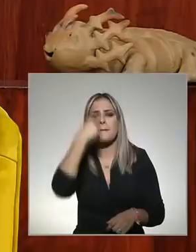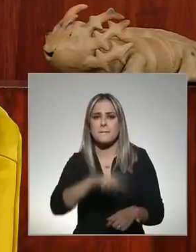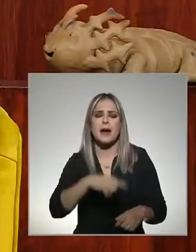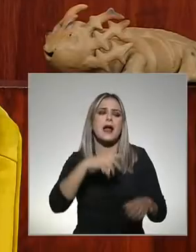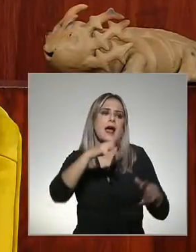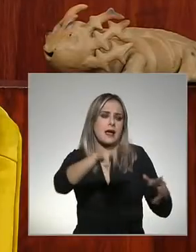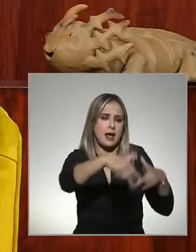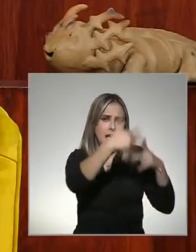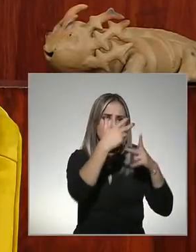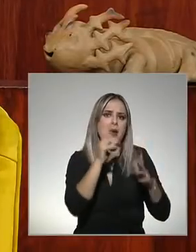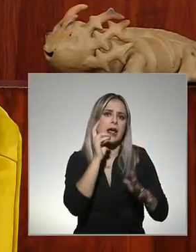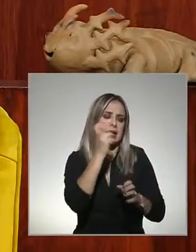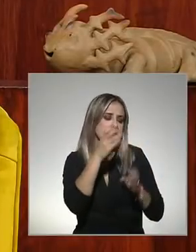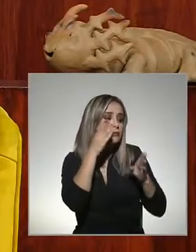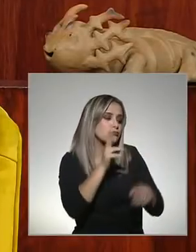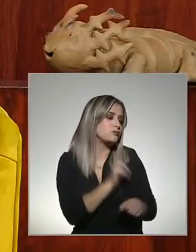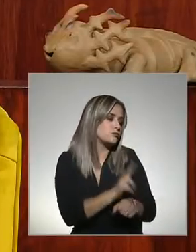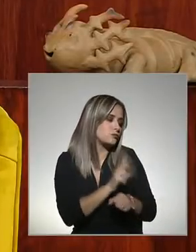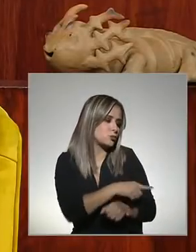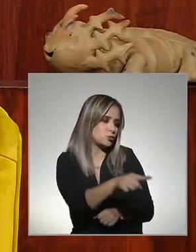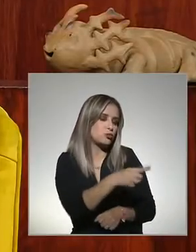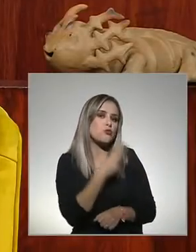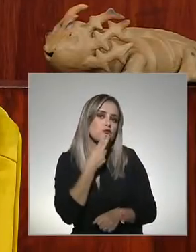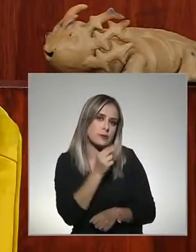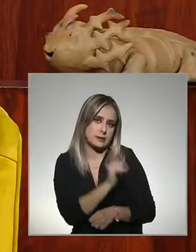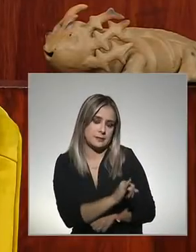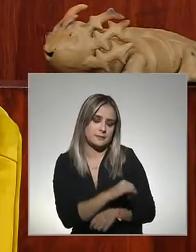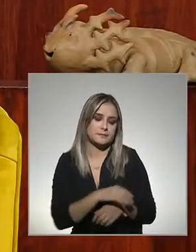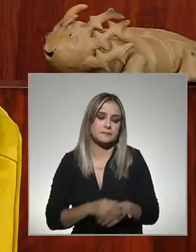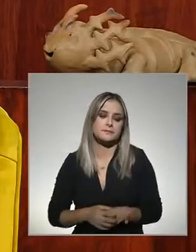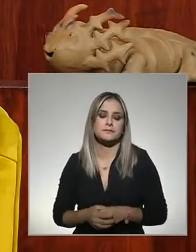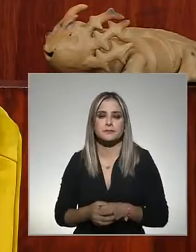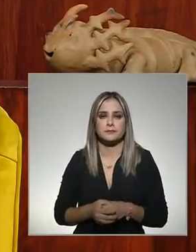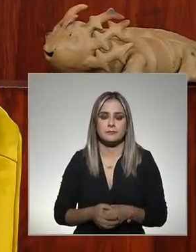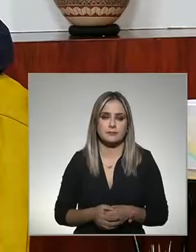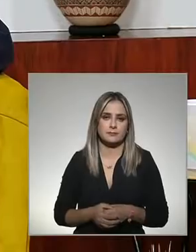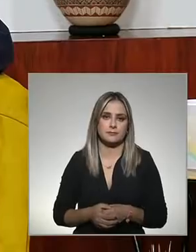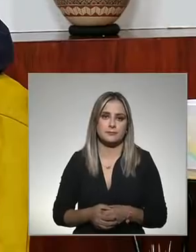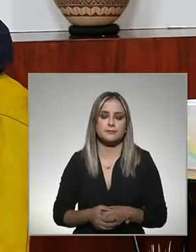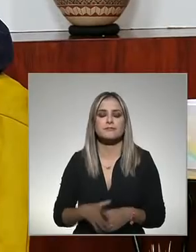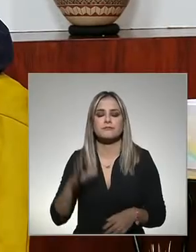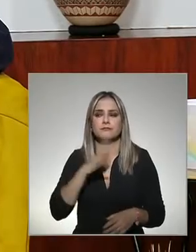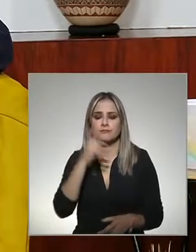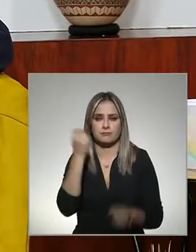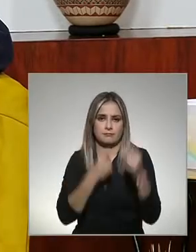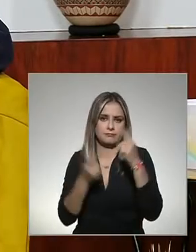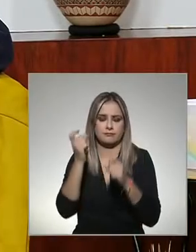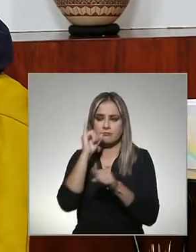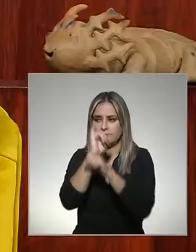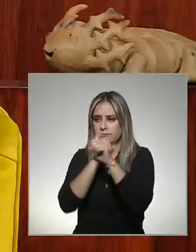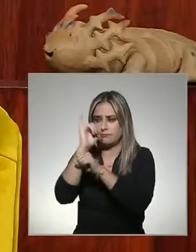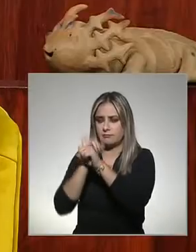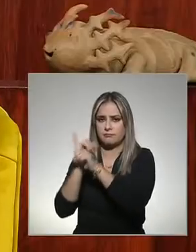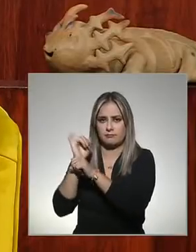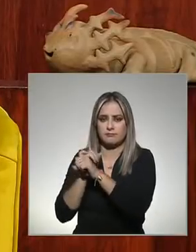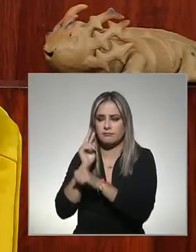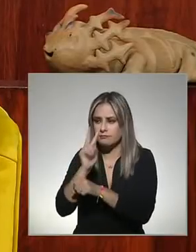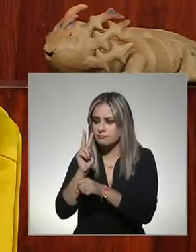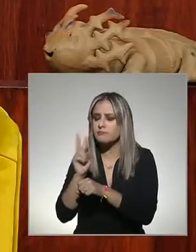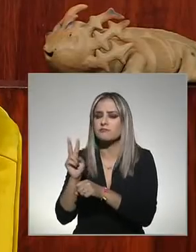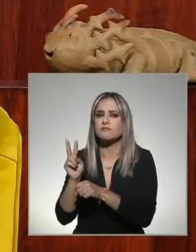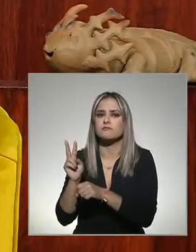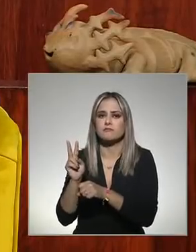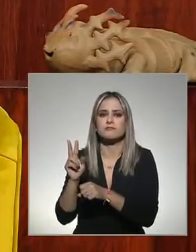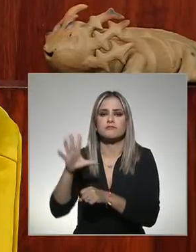fines. Algo que sí se puede rescatar, y hay algunas investigaciones que lo han avalado,